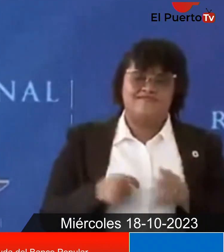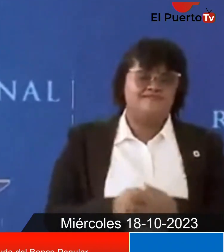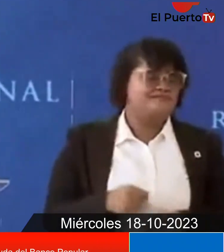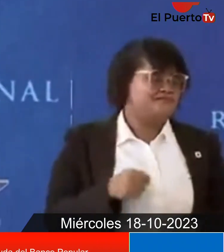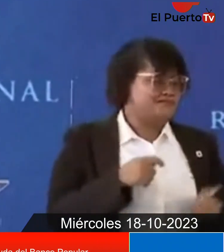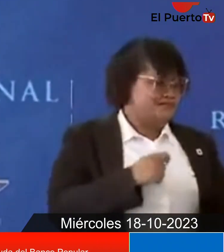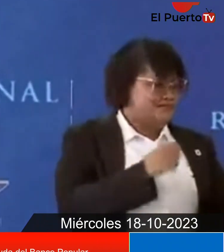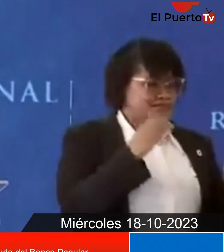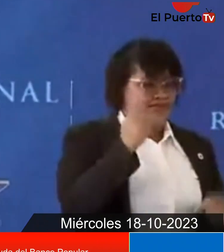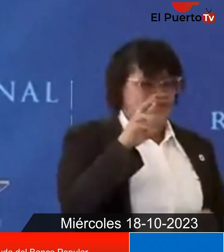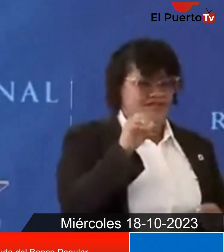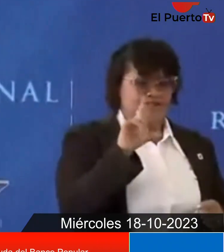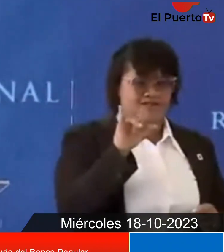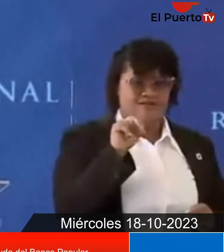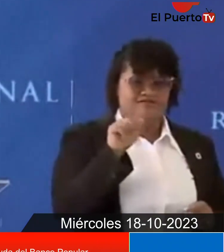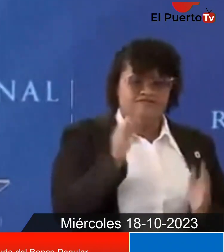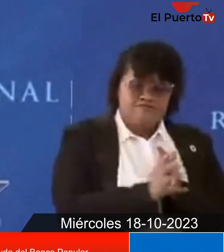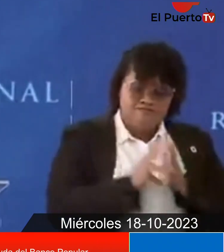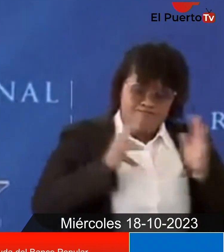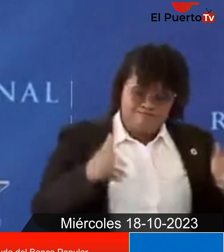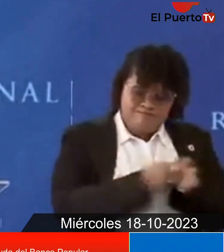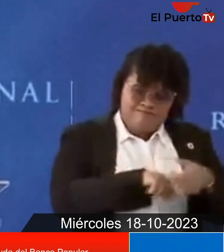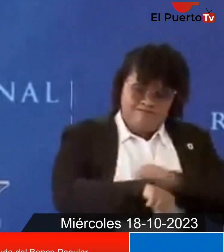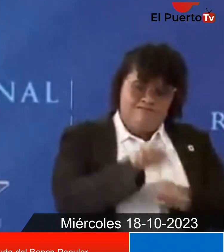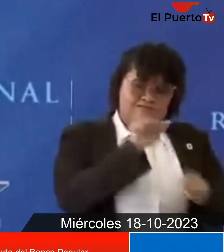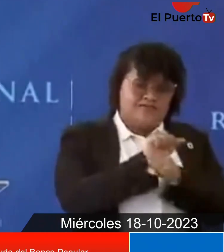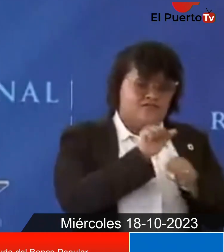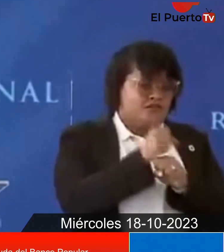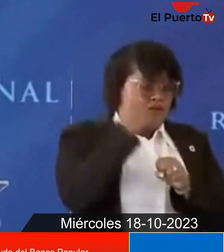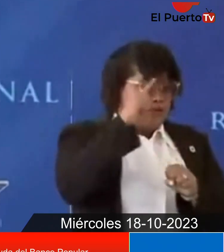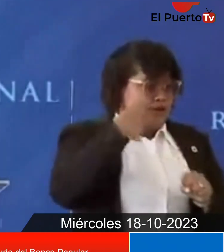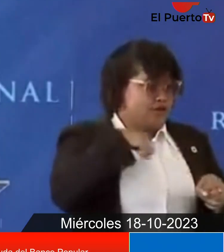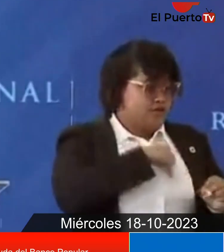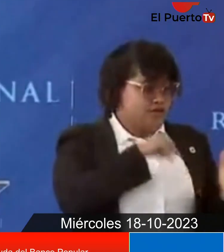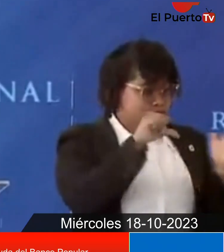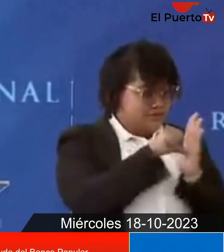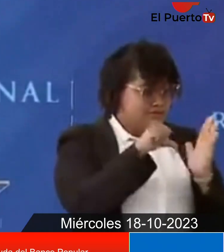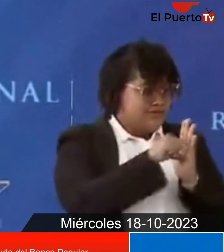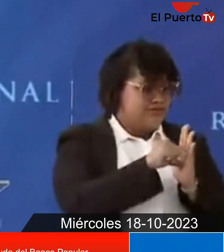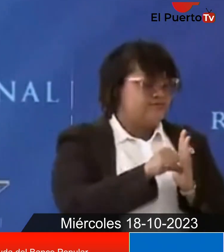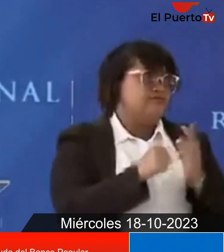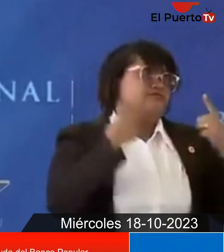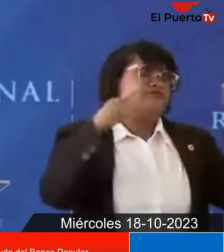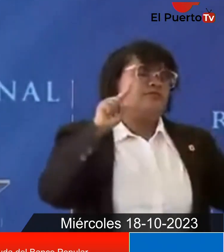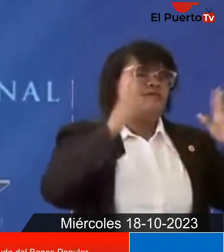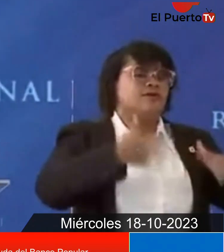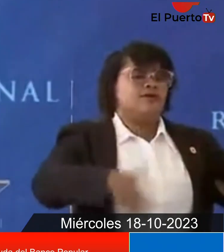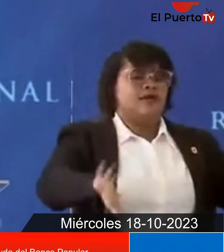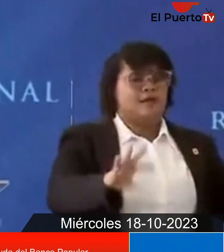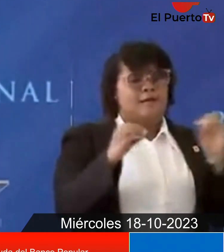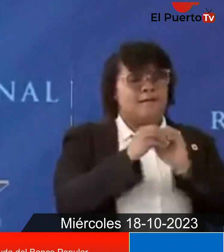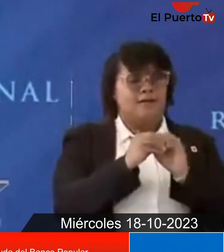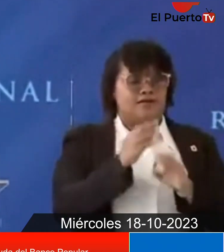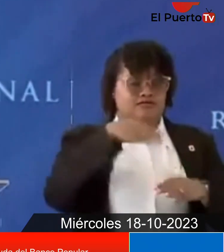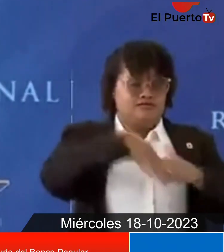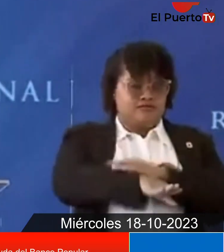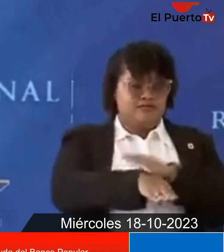Carolina ha trabajado arduamente para hacer de nuestra capital una ciudad más